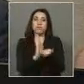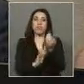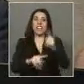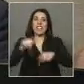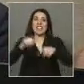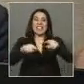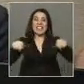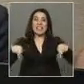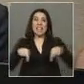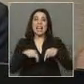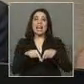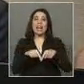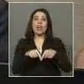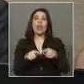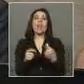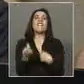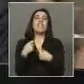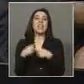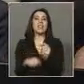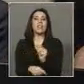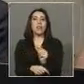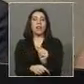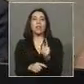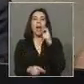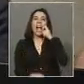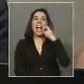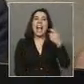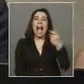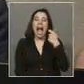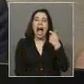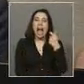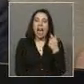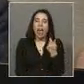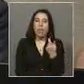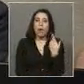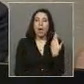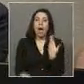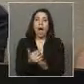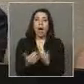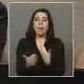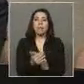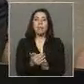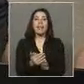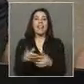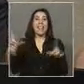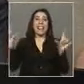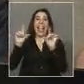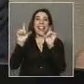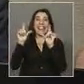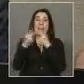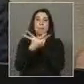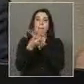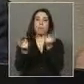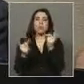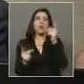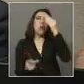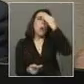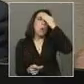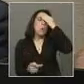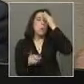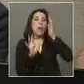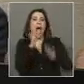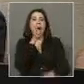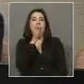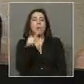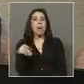a precios muy módicos, tienen la cara dura y la desfachatez de poner en la prensa, no se preocupe por el agua,